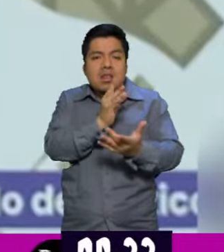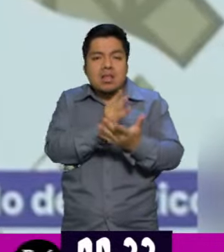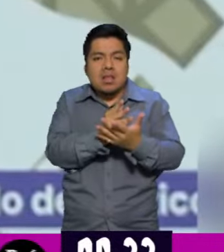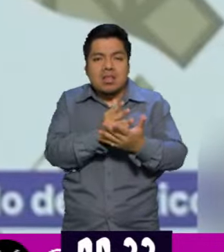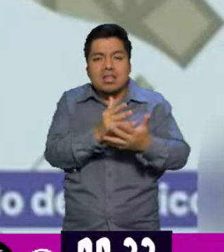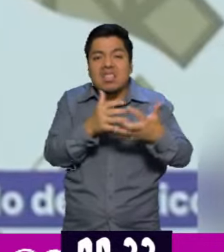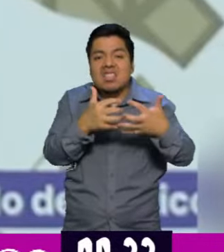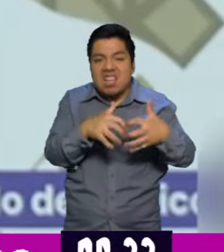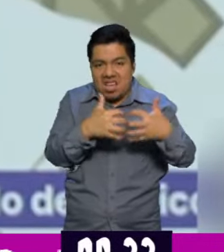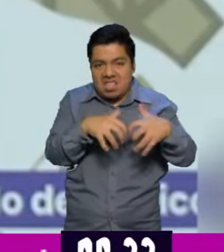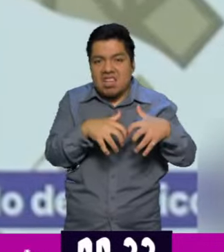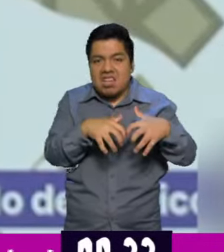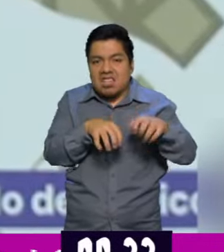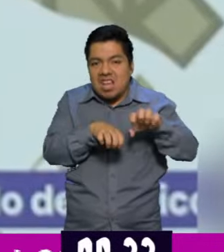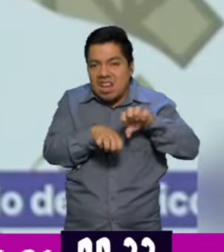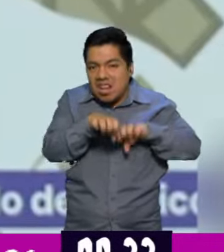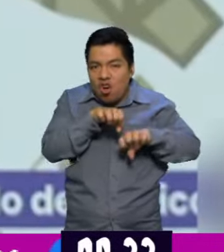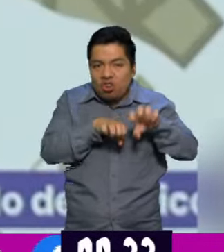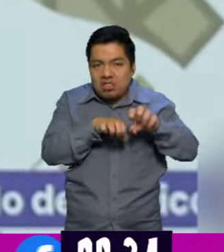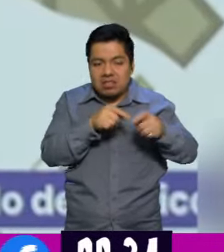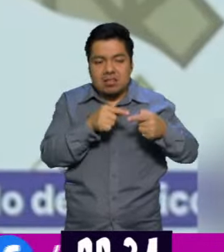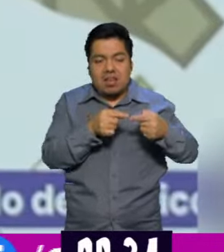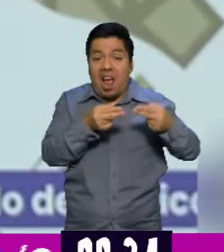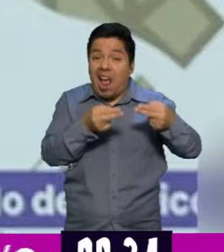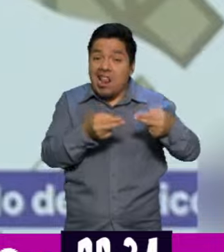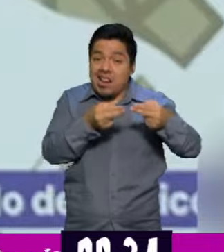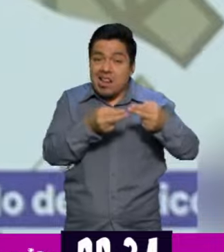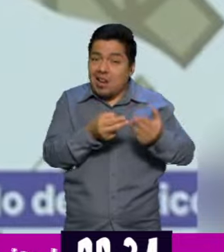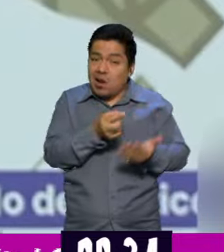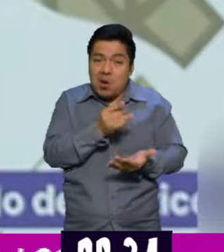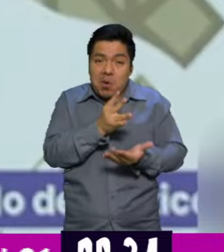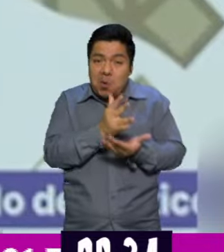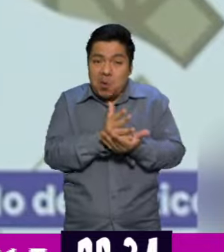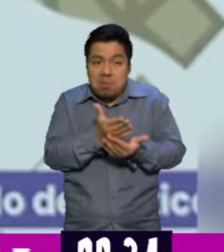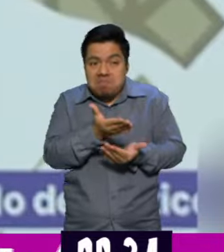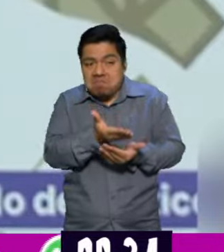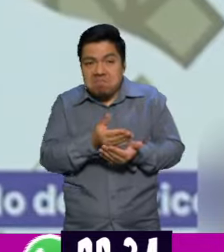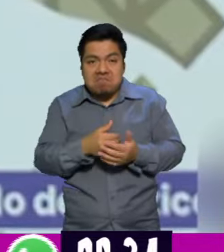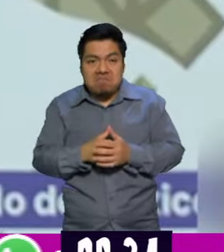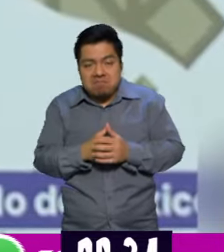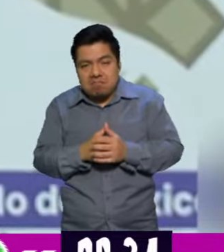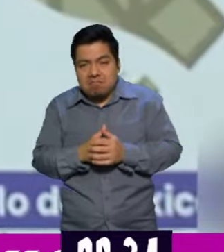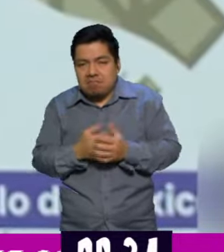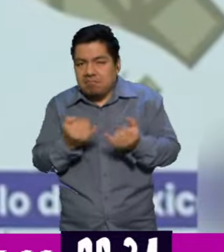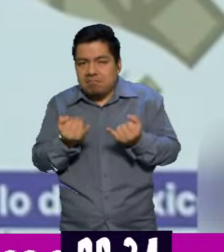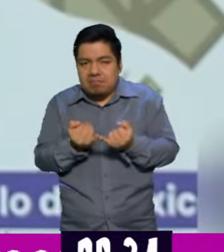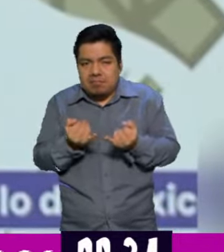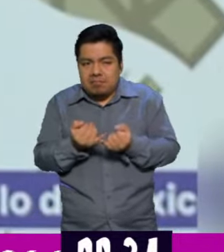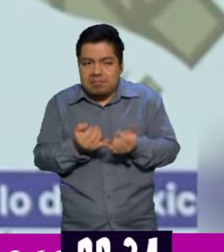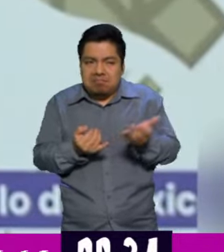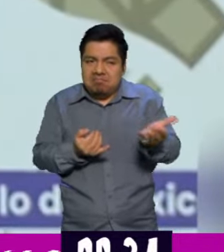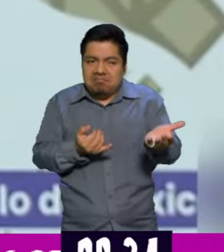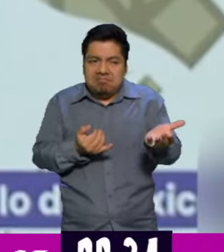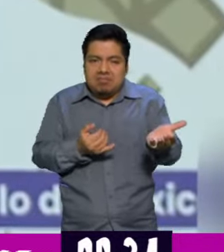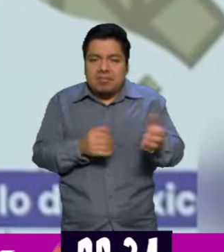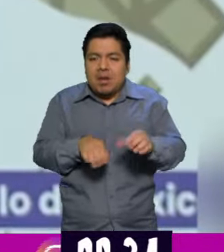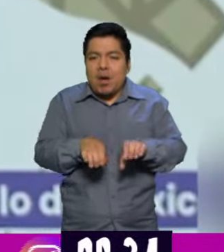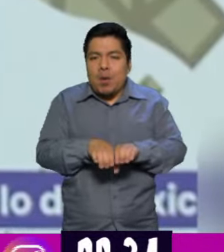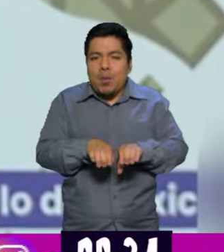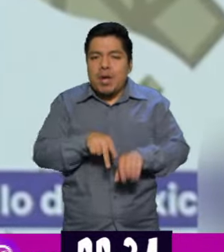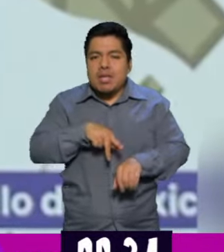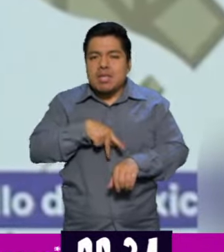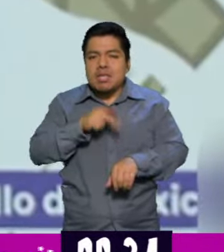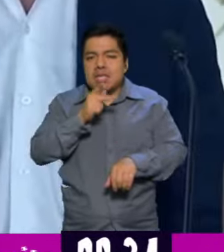perspectiva es el la negocio. De el negocio. Y además, por ahí se aventó, francamente, como diría mi papá,